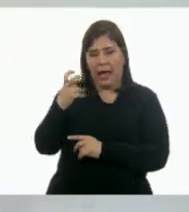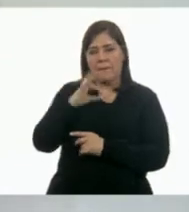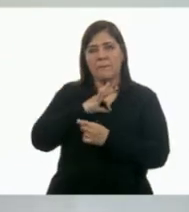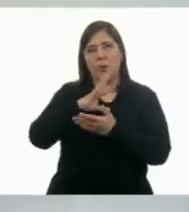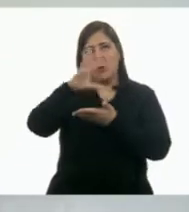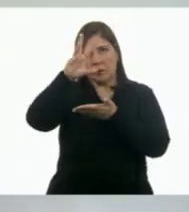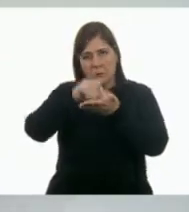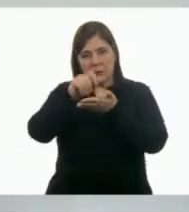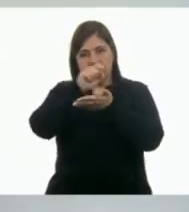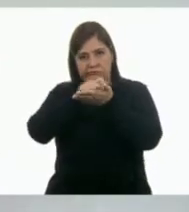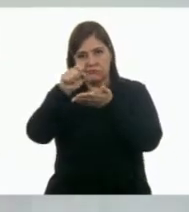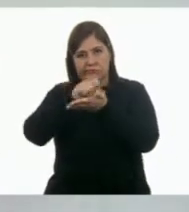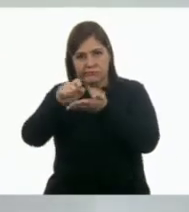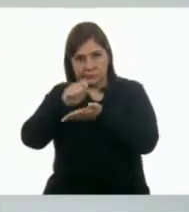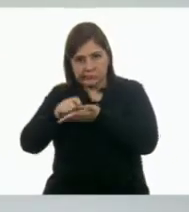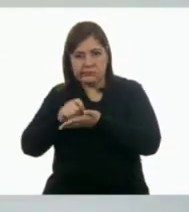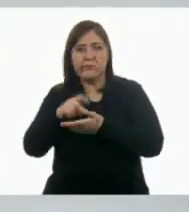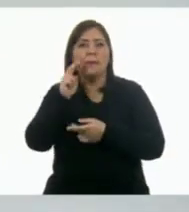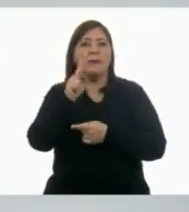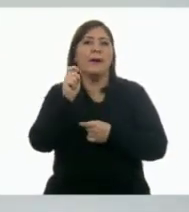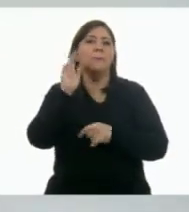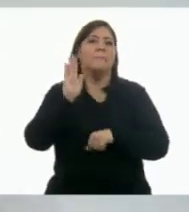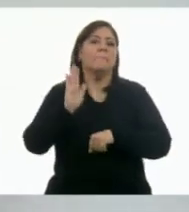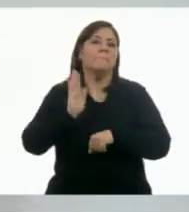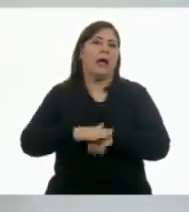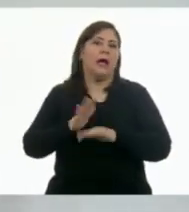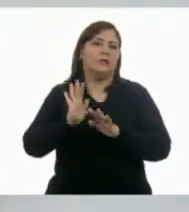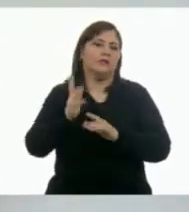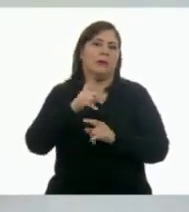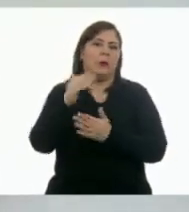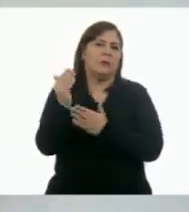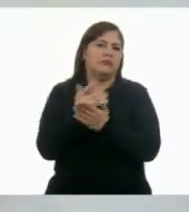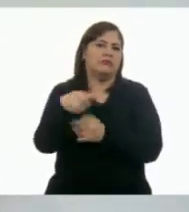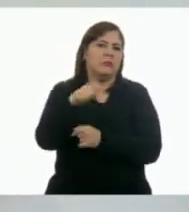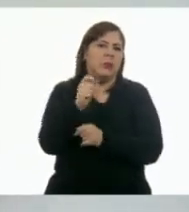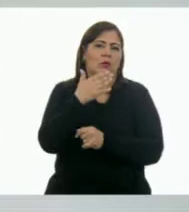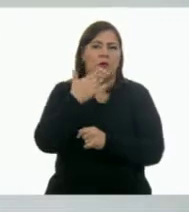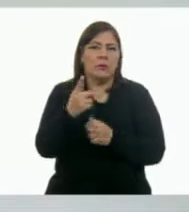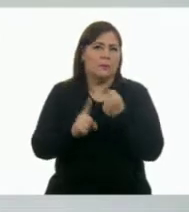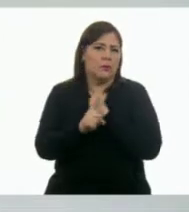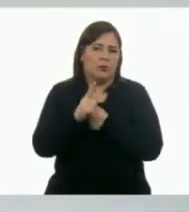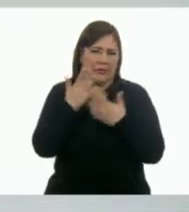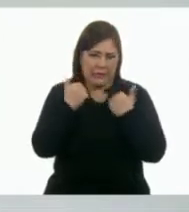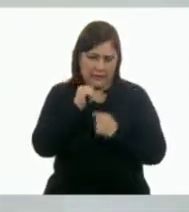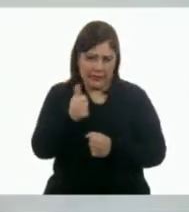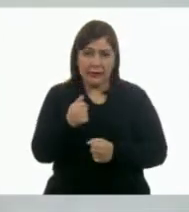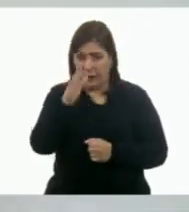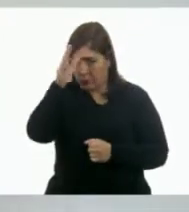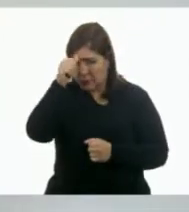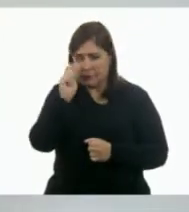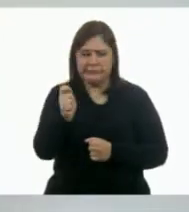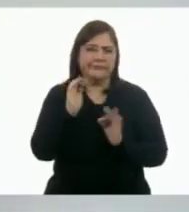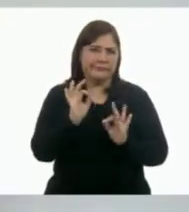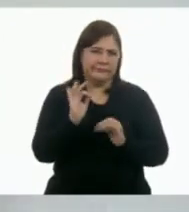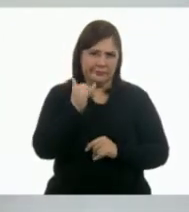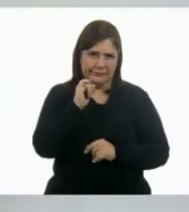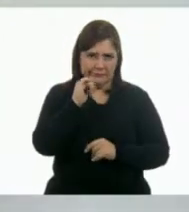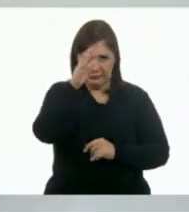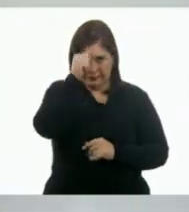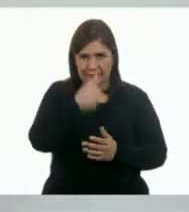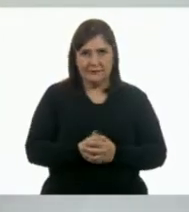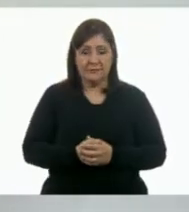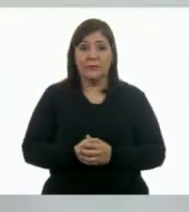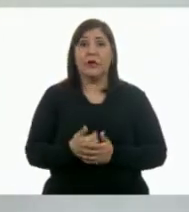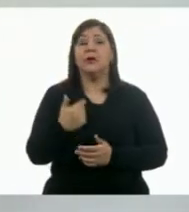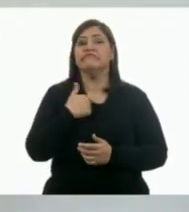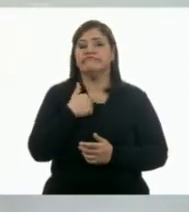cuadro para que no hubiera mayor problema. ¿Estamos de acuerdo? De acuerdo, profesor. Sí, de acuerdo.